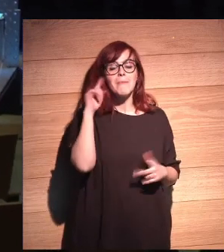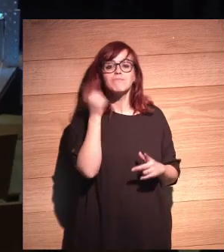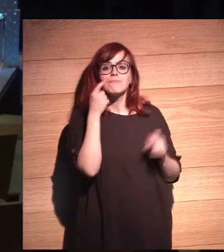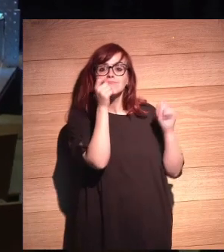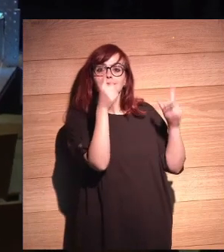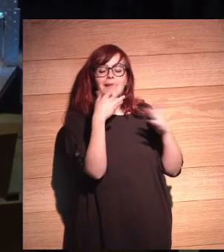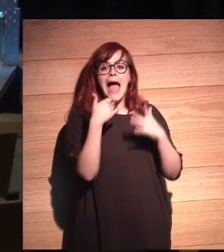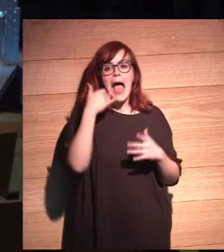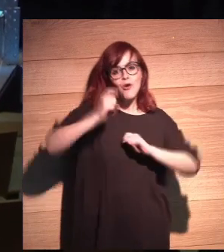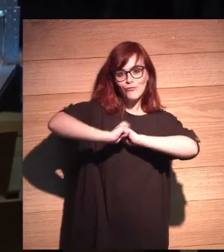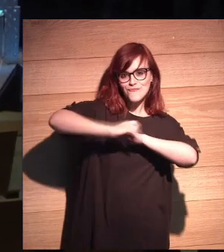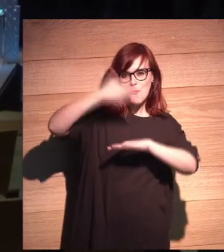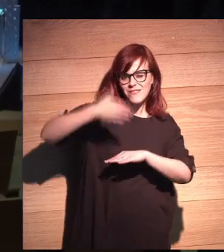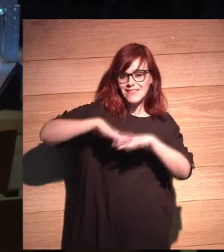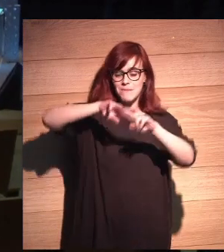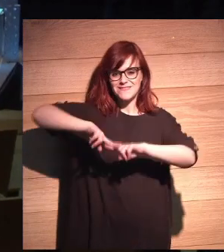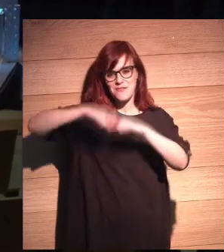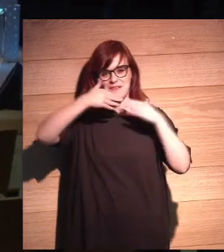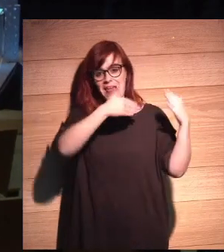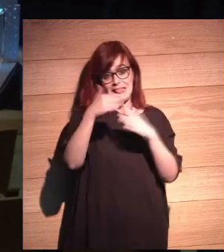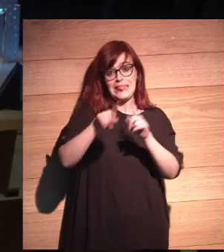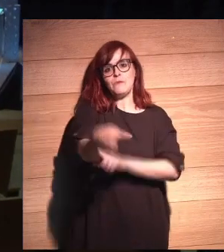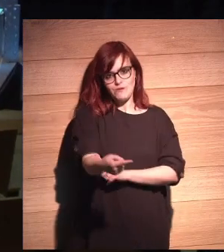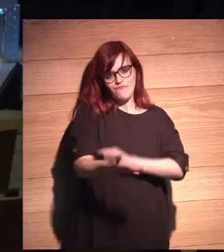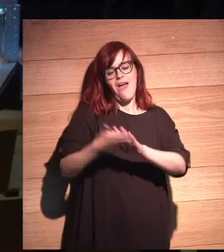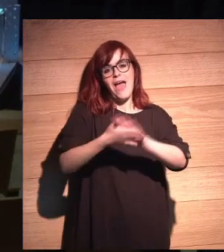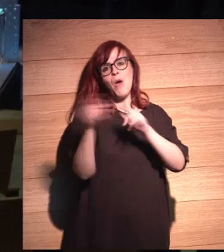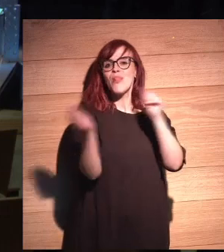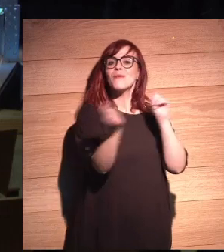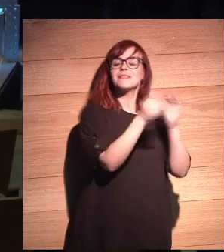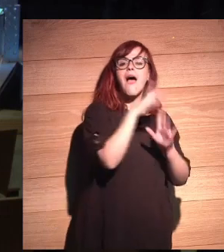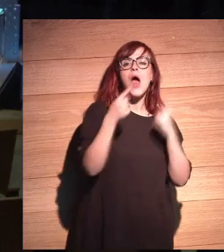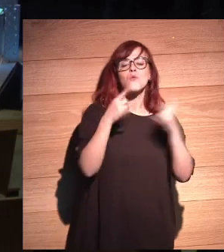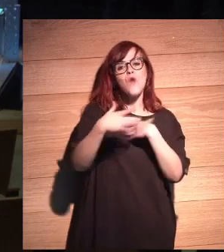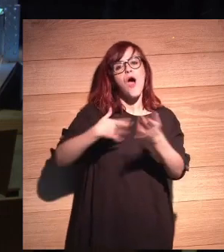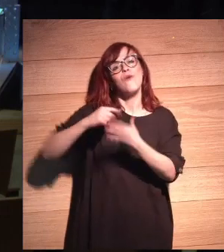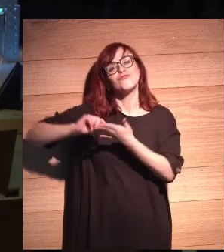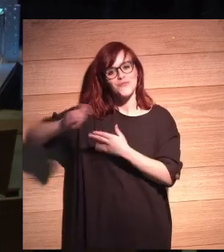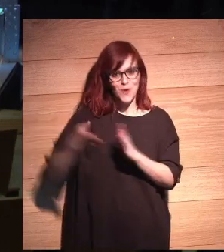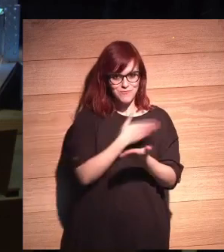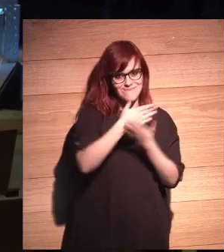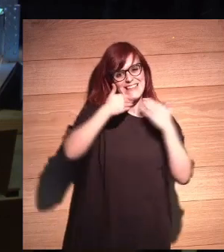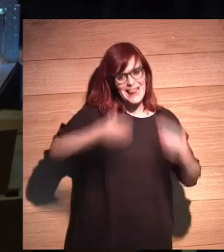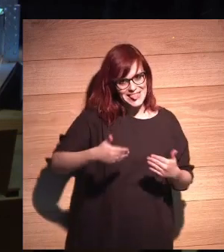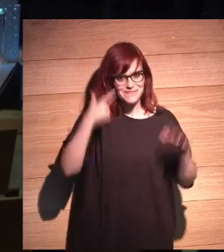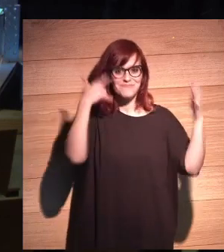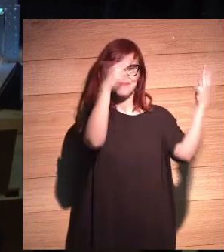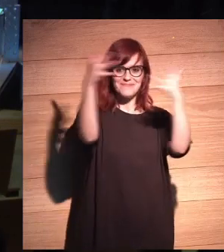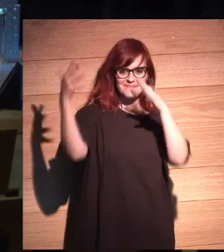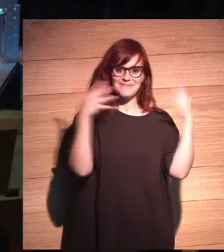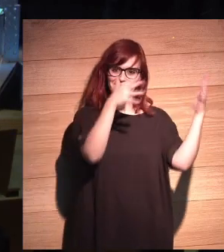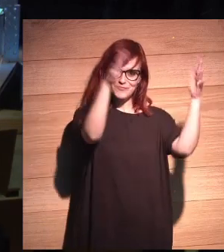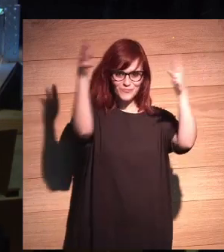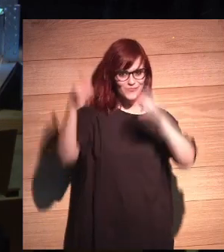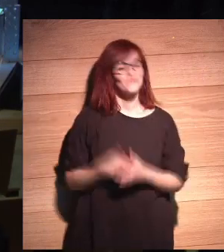descubrir algunas de las claves de esas investigaciones, y después seguimos con un debate con algunos de los autores del número. Gracias, muchas gracias.